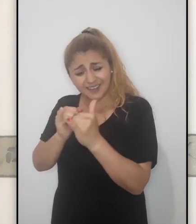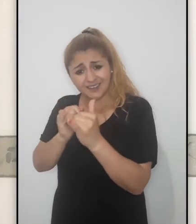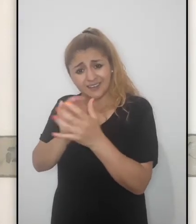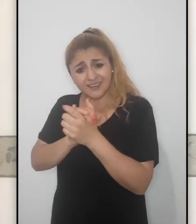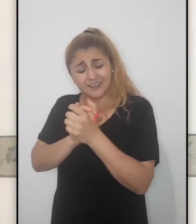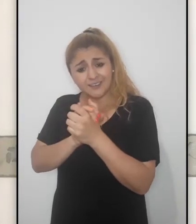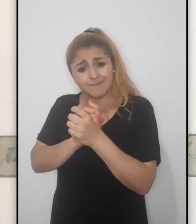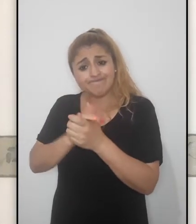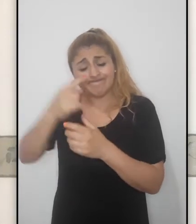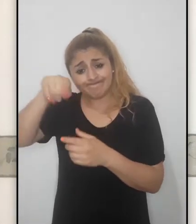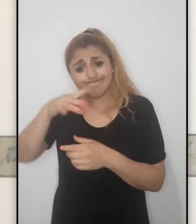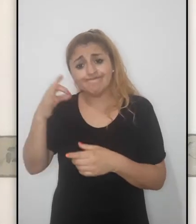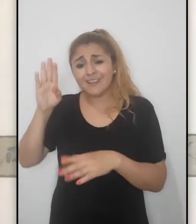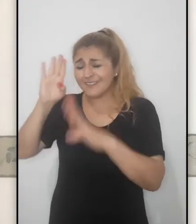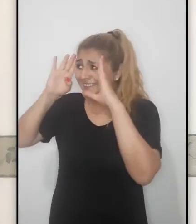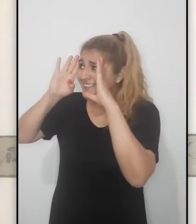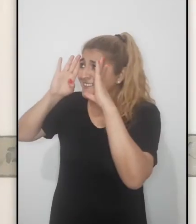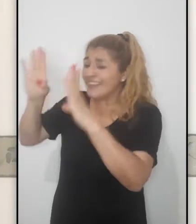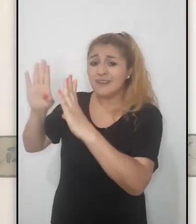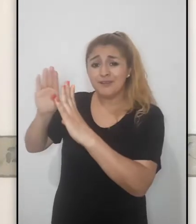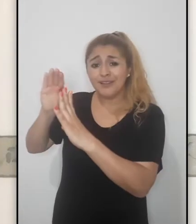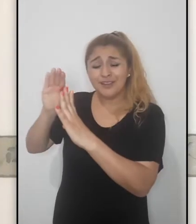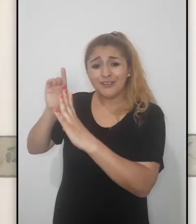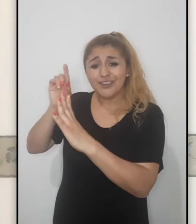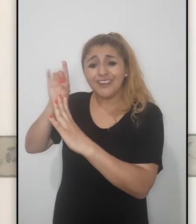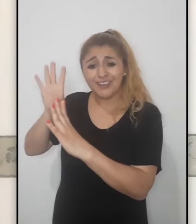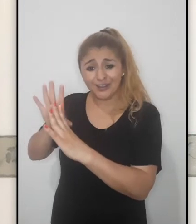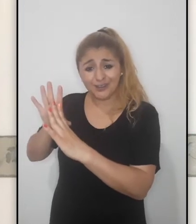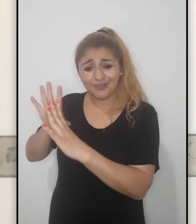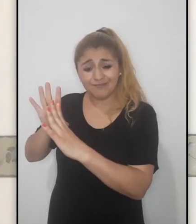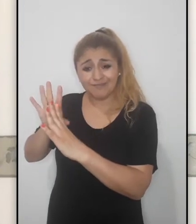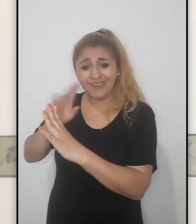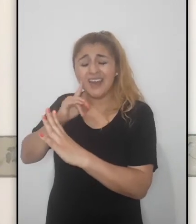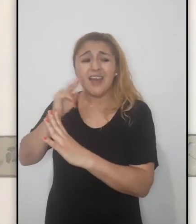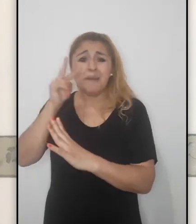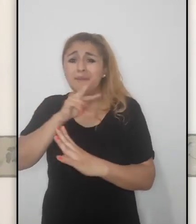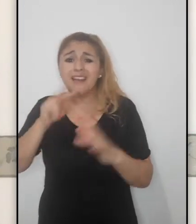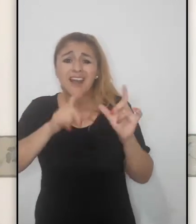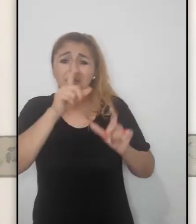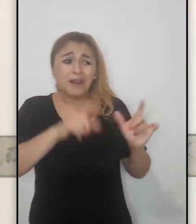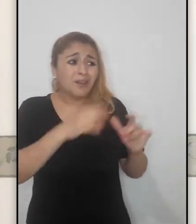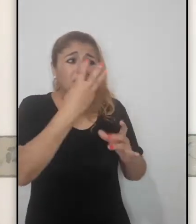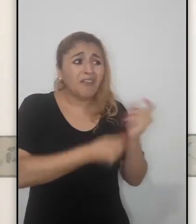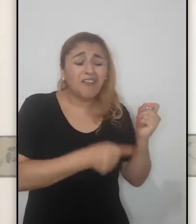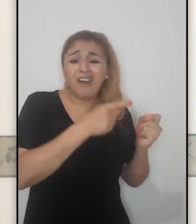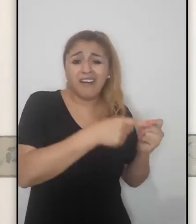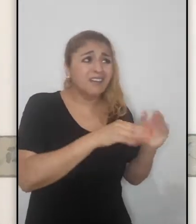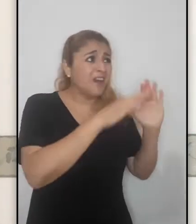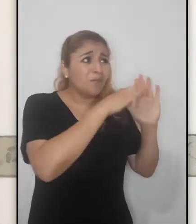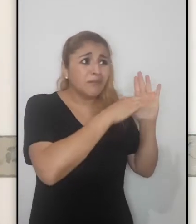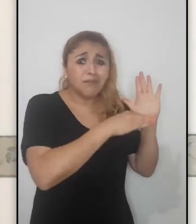y te centres fuera de toda equivocación humana en el centro que es dios